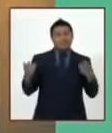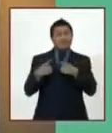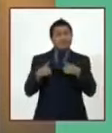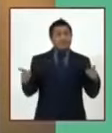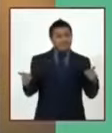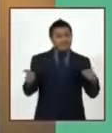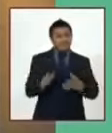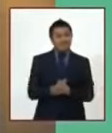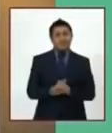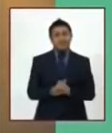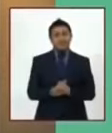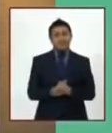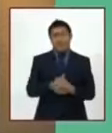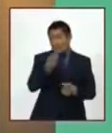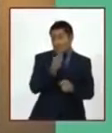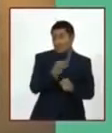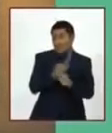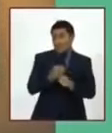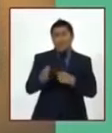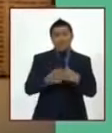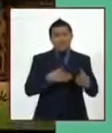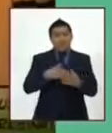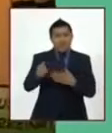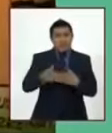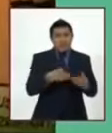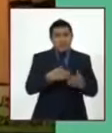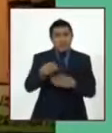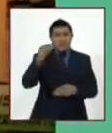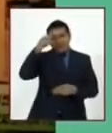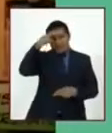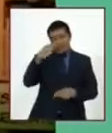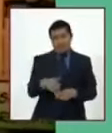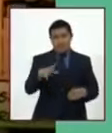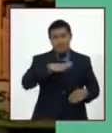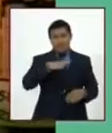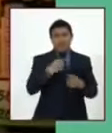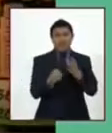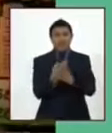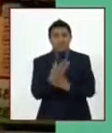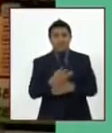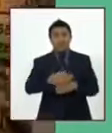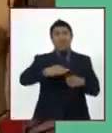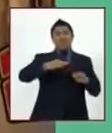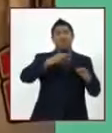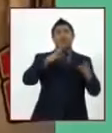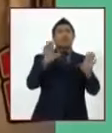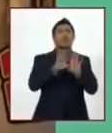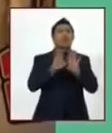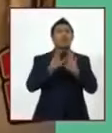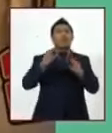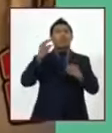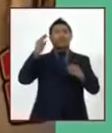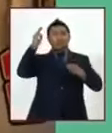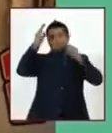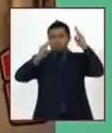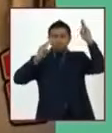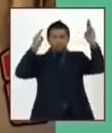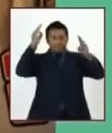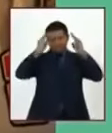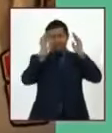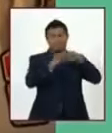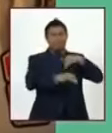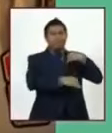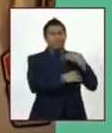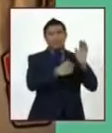Actualmente, México conserva un gran acervo arquitectónico, pictórico y escultórico del periodo colonial, que es parte de la riqueza cultural y